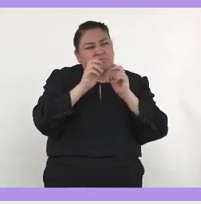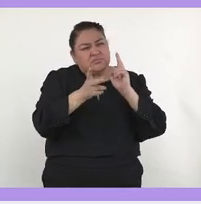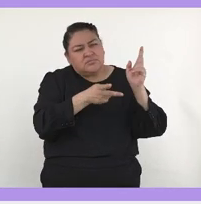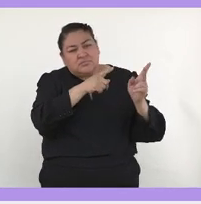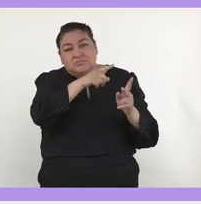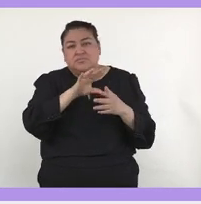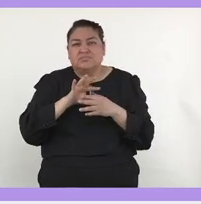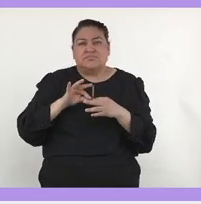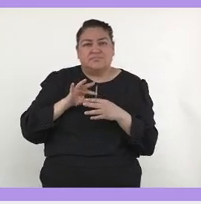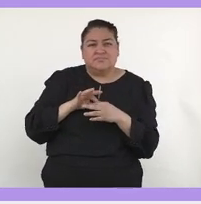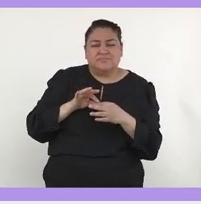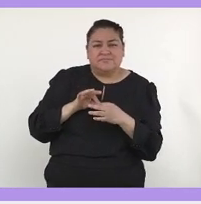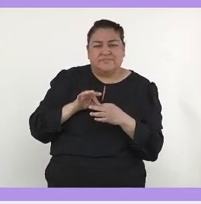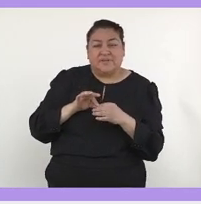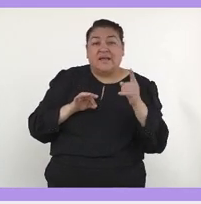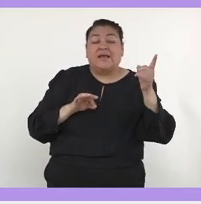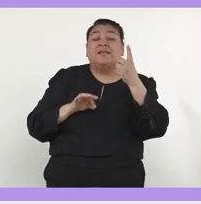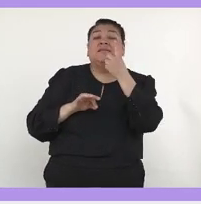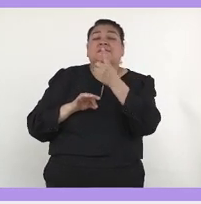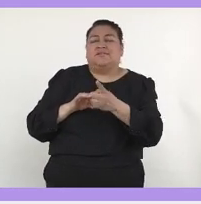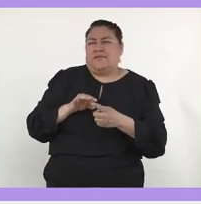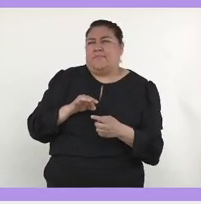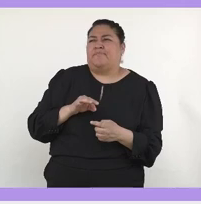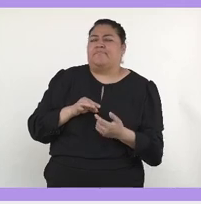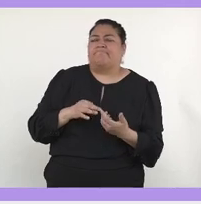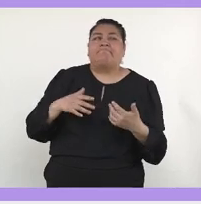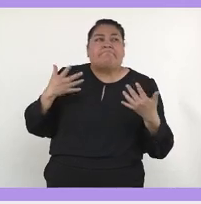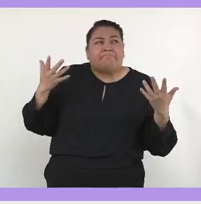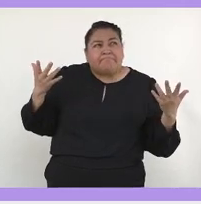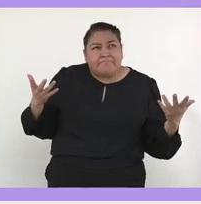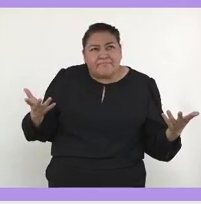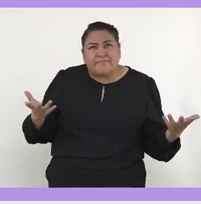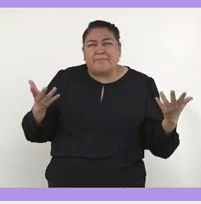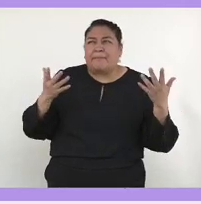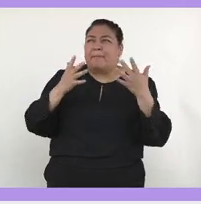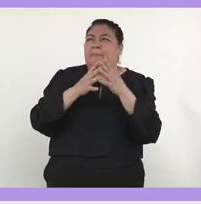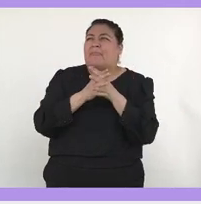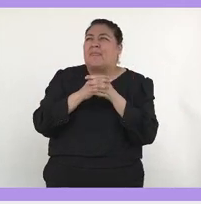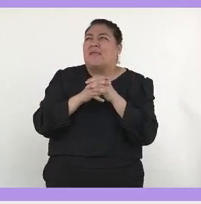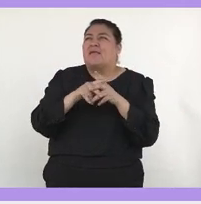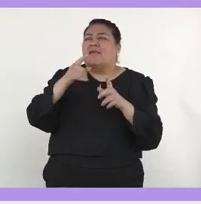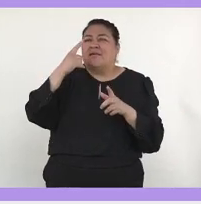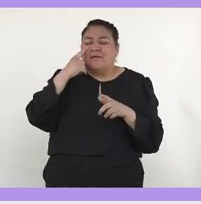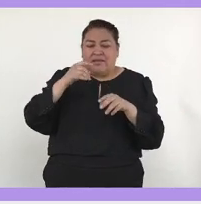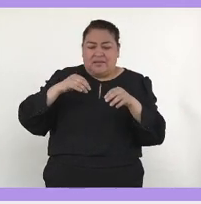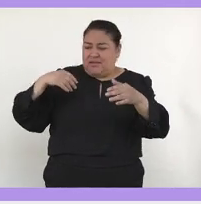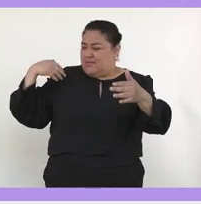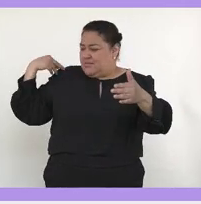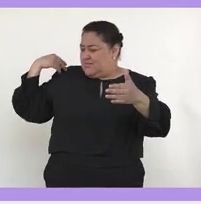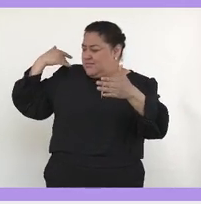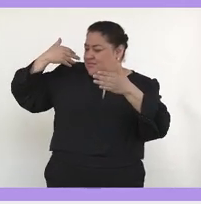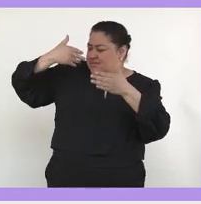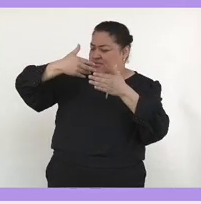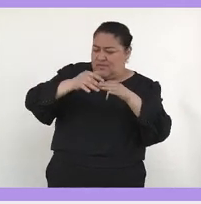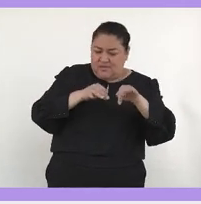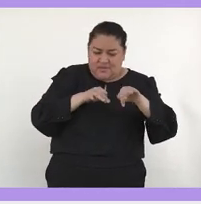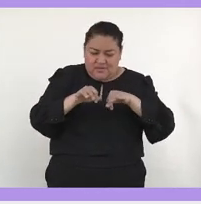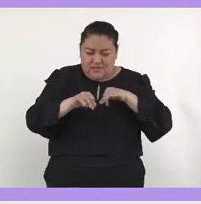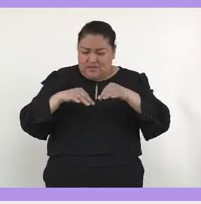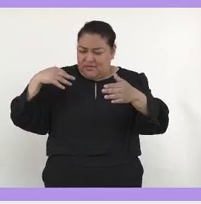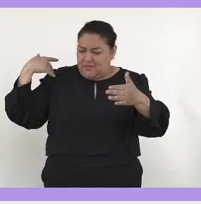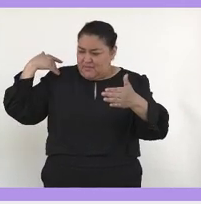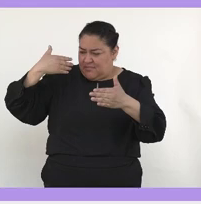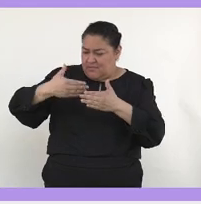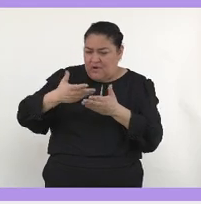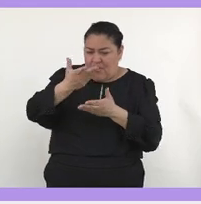ferral diciendo esta parte de Híjole todo lo que has hecho no para poder conseguir y que las